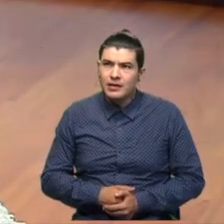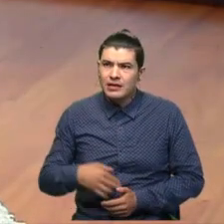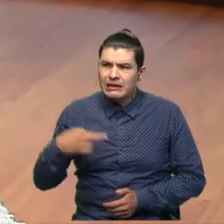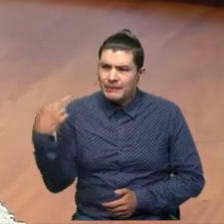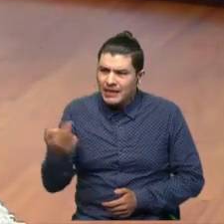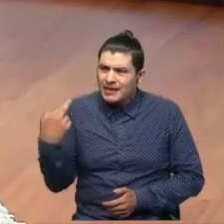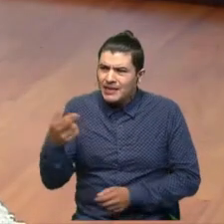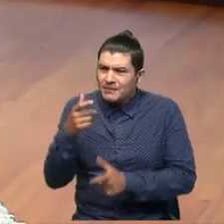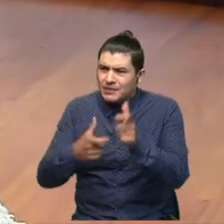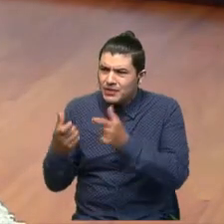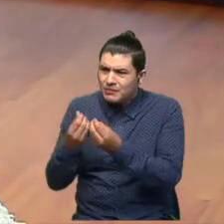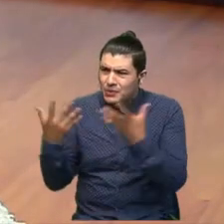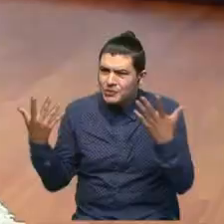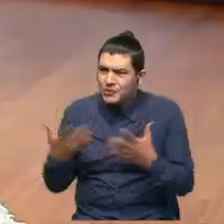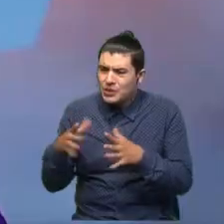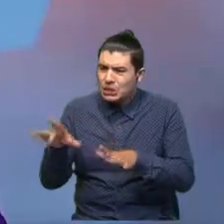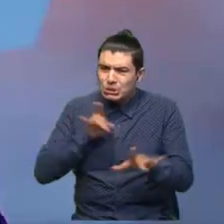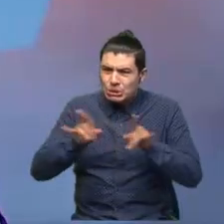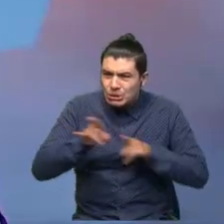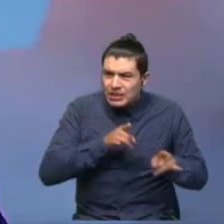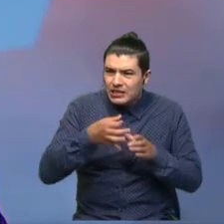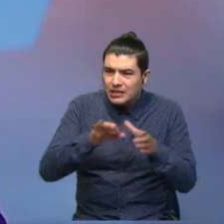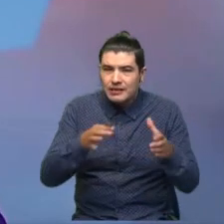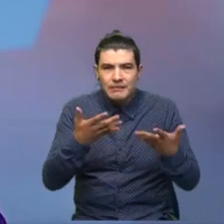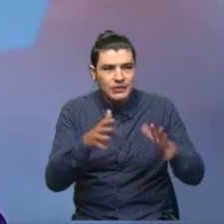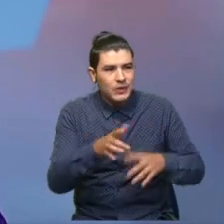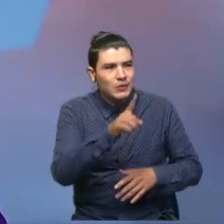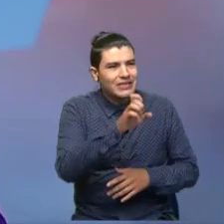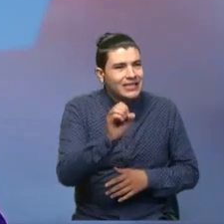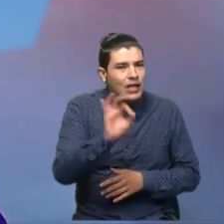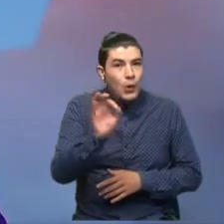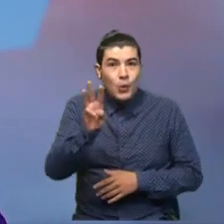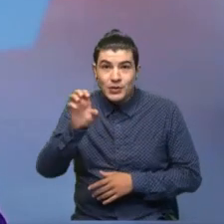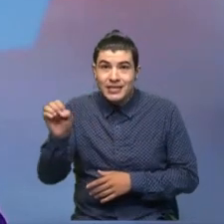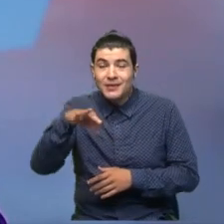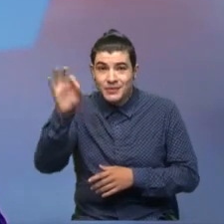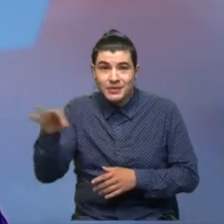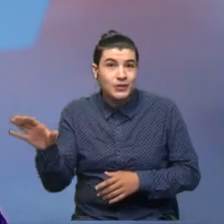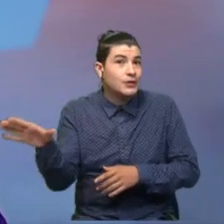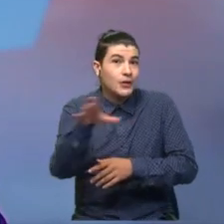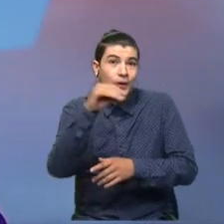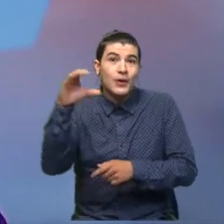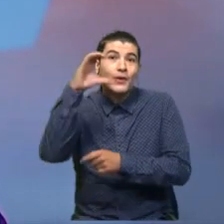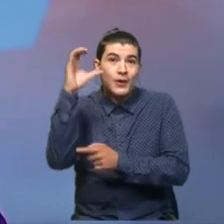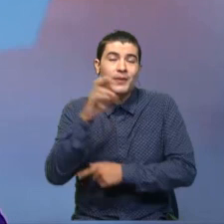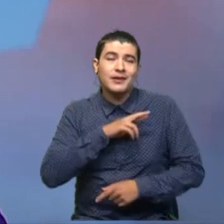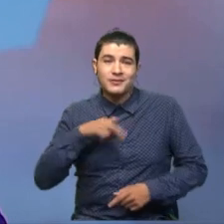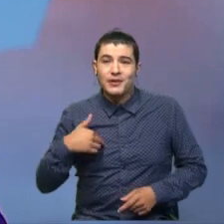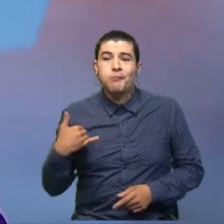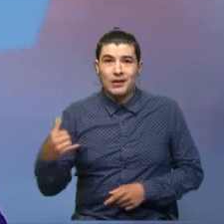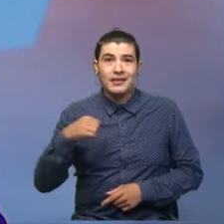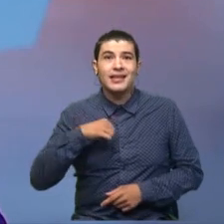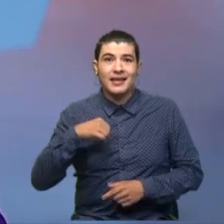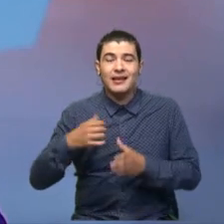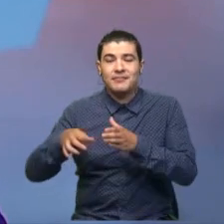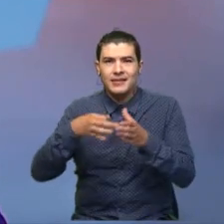Helicobacter pylori? Es algo tan frecuente como que entre el 60 y el 80% de todos los colombianos tenemos Helicobacter pylori. Es